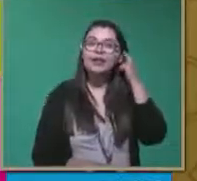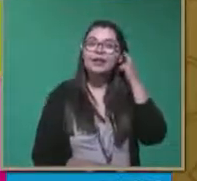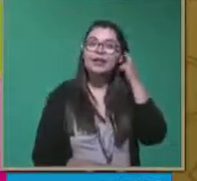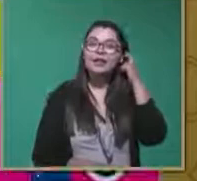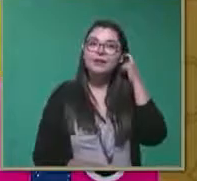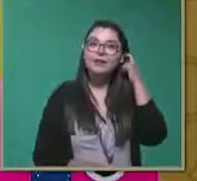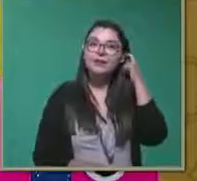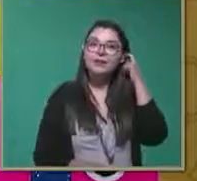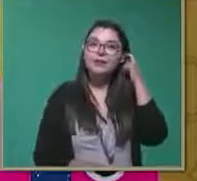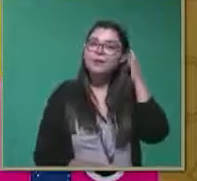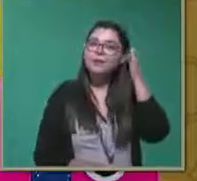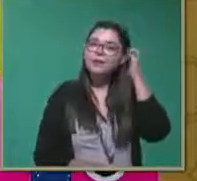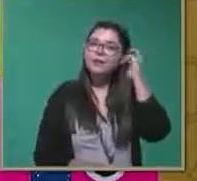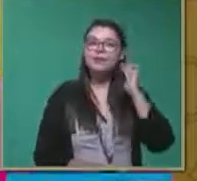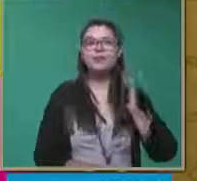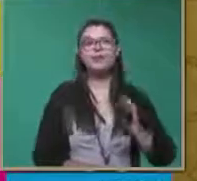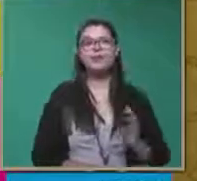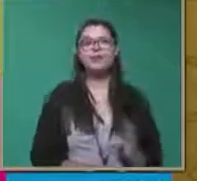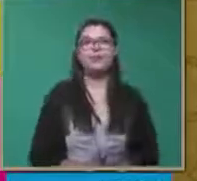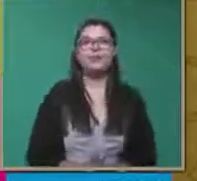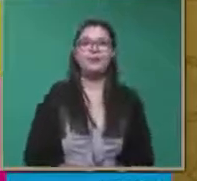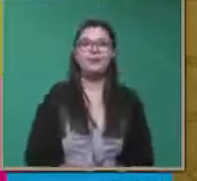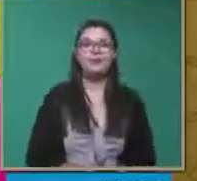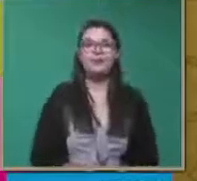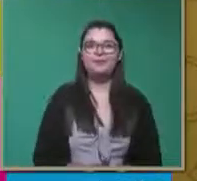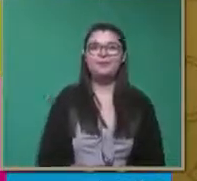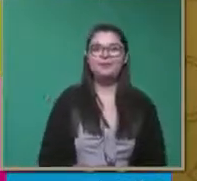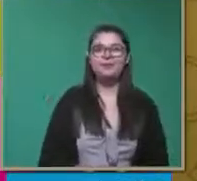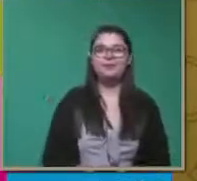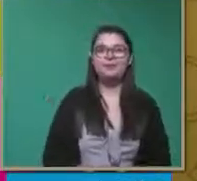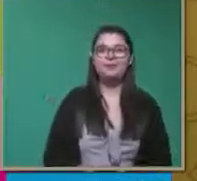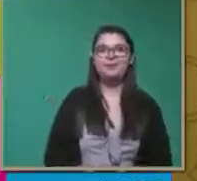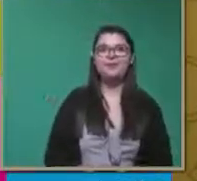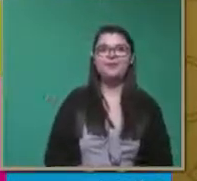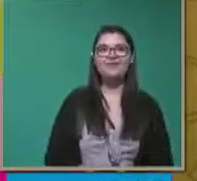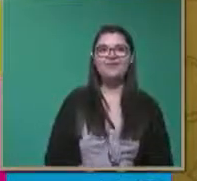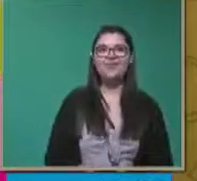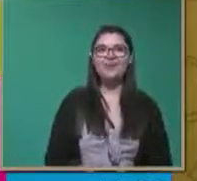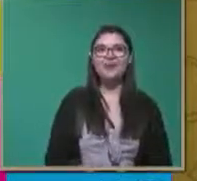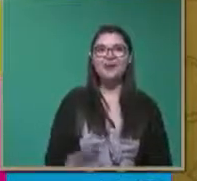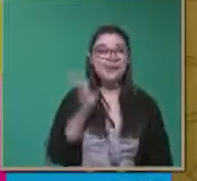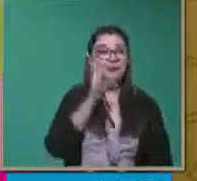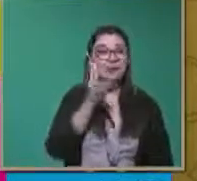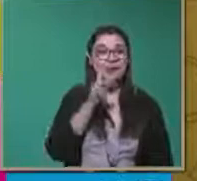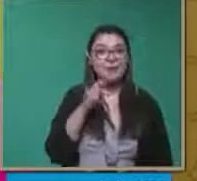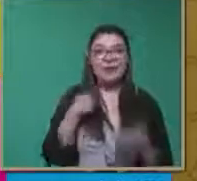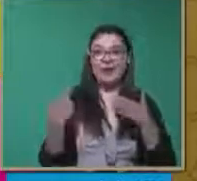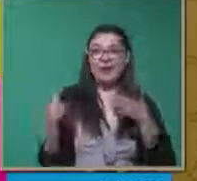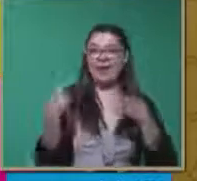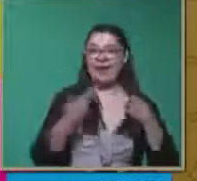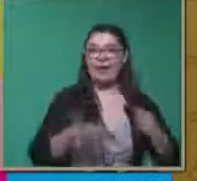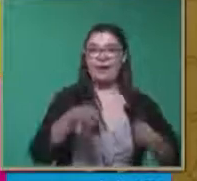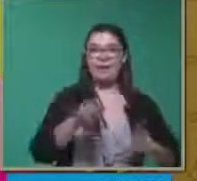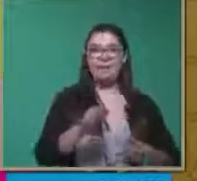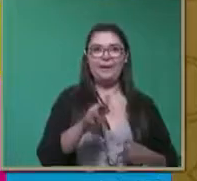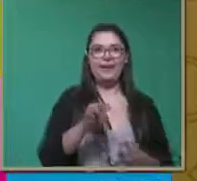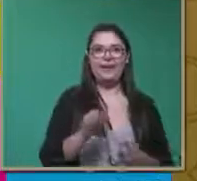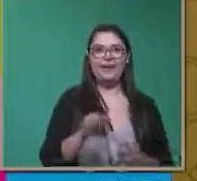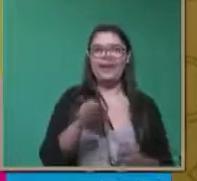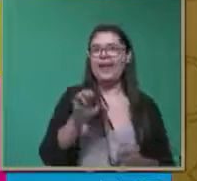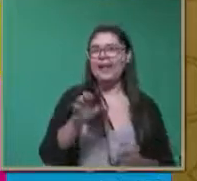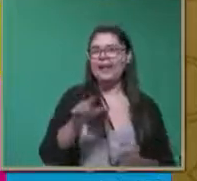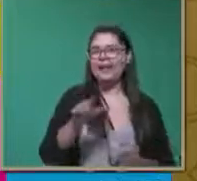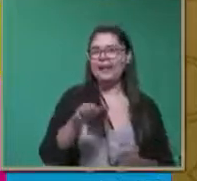carita. ¿Quién quiere iniciar? La maestra Marianela quiere iniciar, yo le veo cara de que ella quiere iniciar. Entonces, a ver. Ya les acercamos